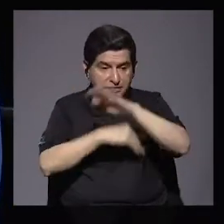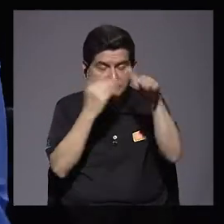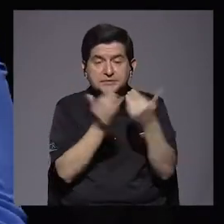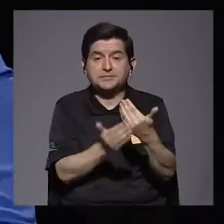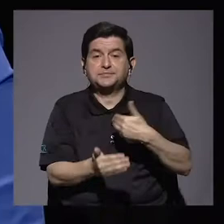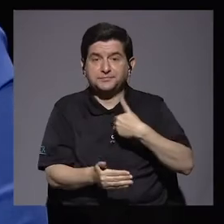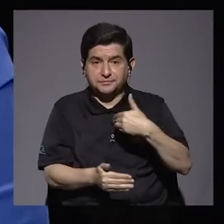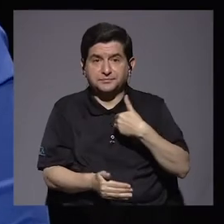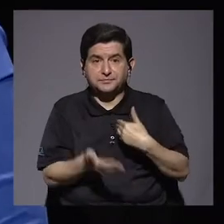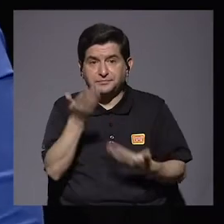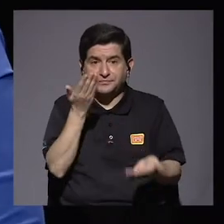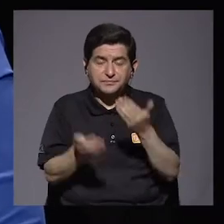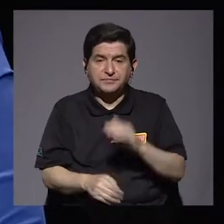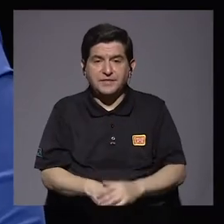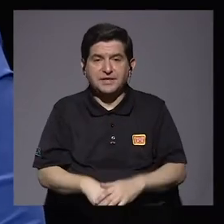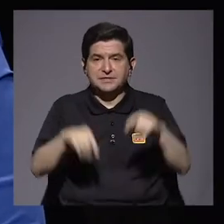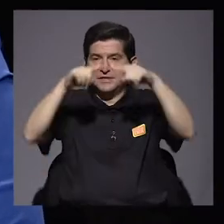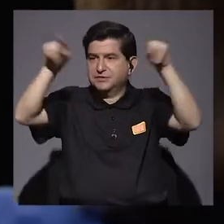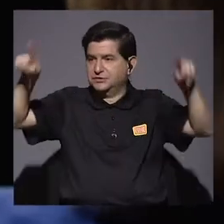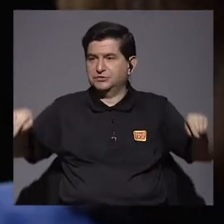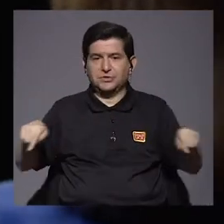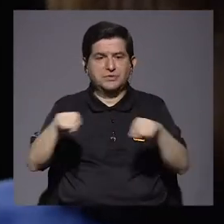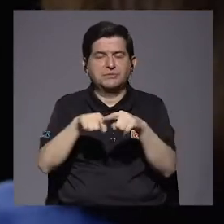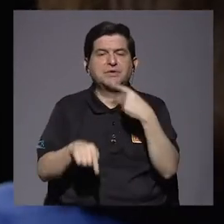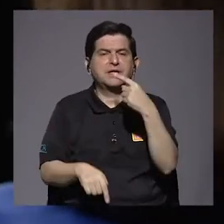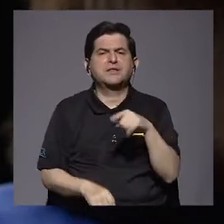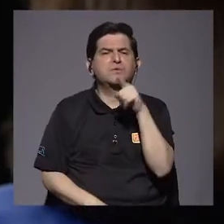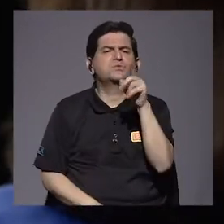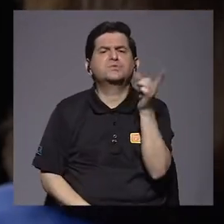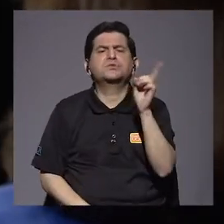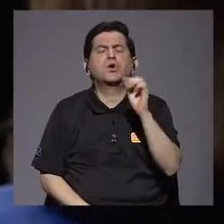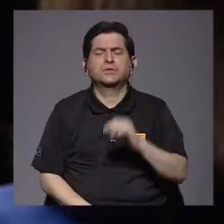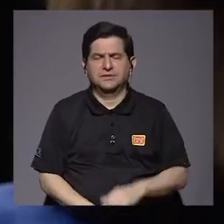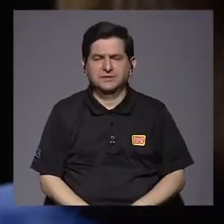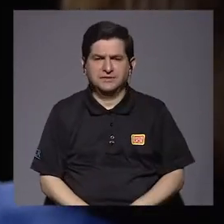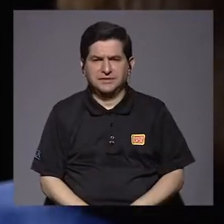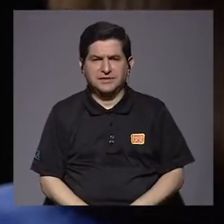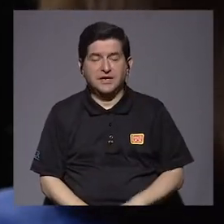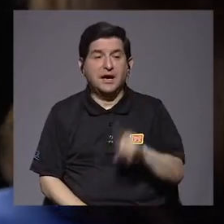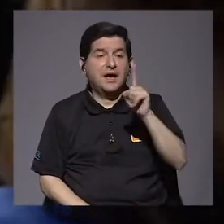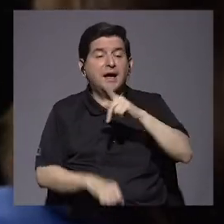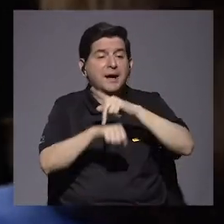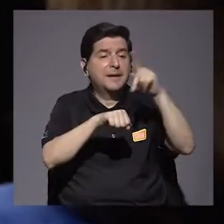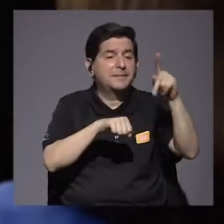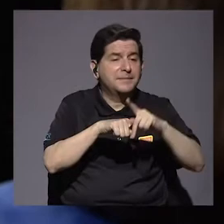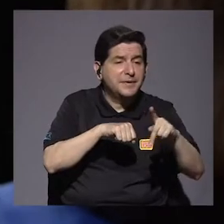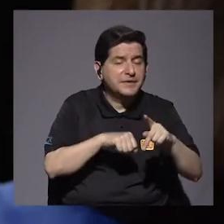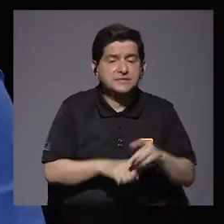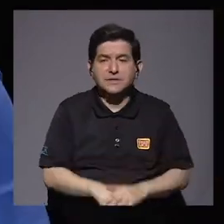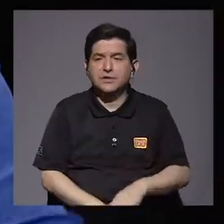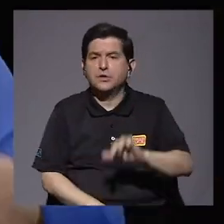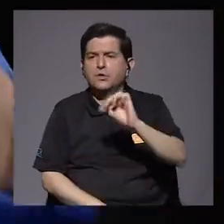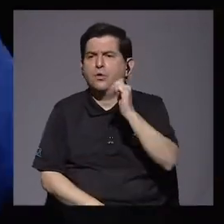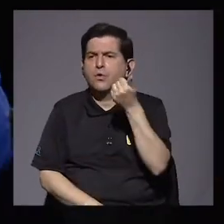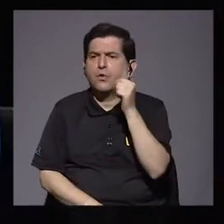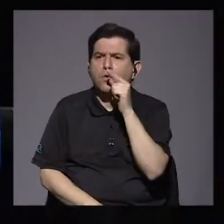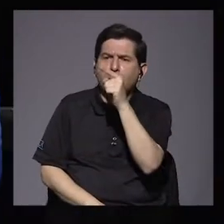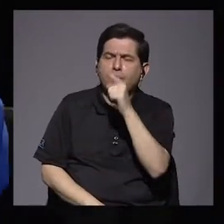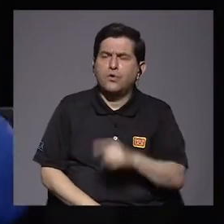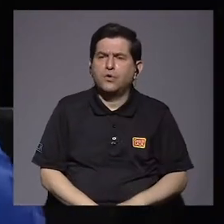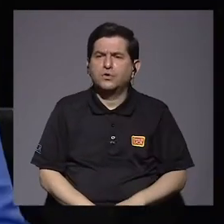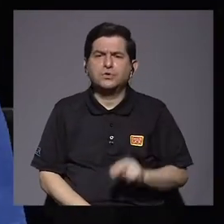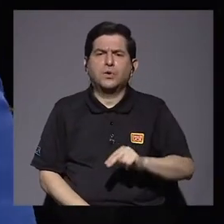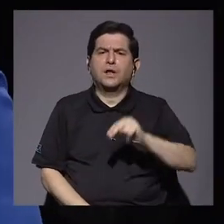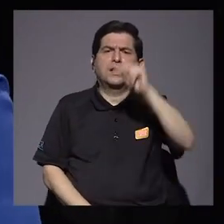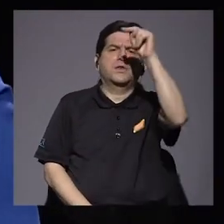los tengo a todos aquí, ¿verdad?, al frente en la pantalla, y les digo, chicos, ¿dónde están? Y entonces está la de Pérez Zeledón, y está el que está